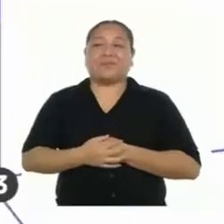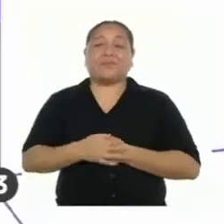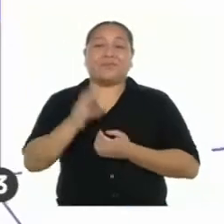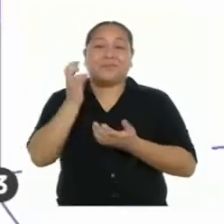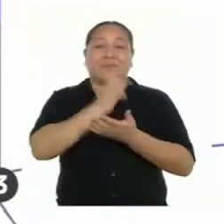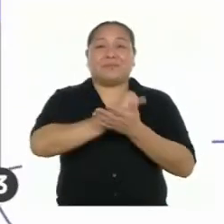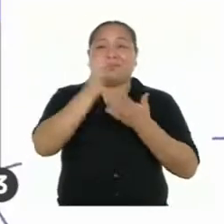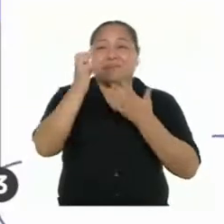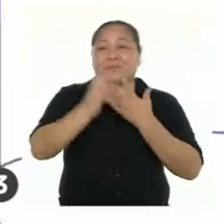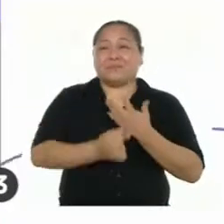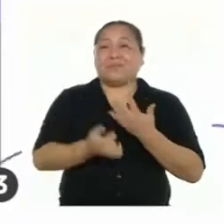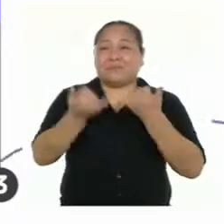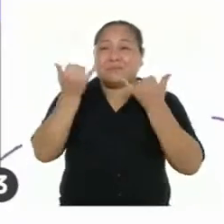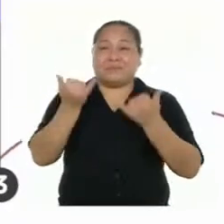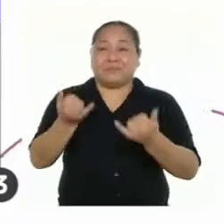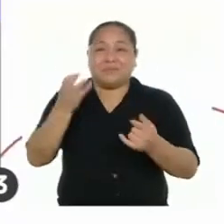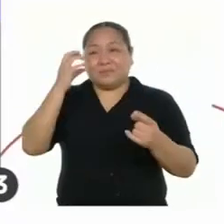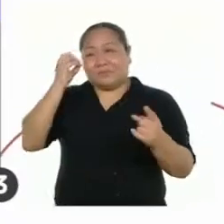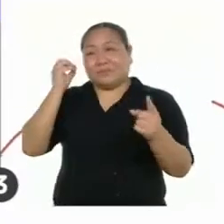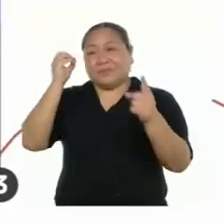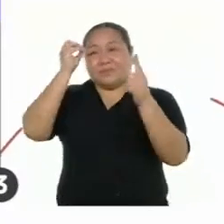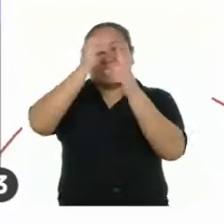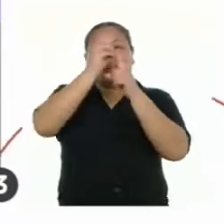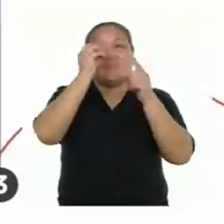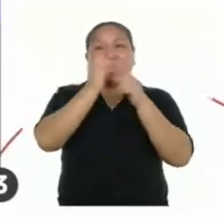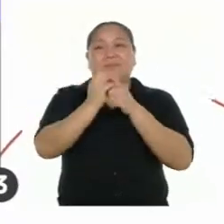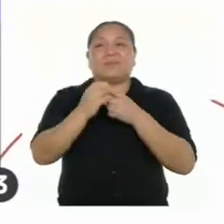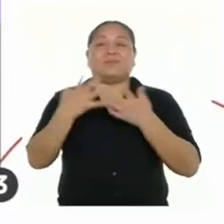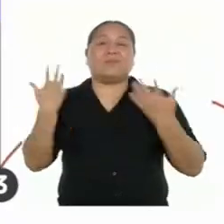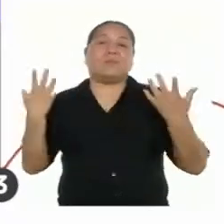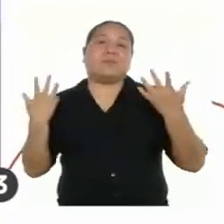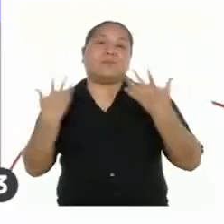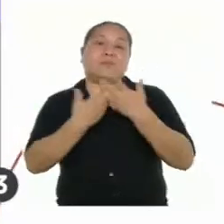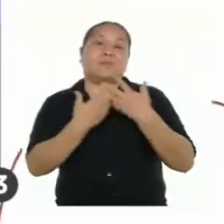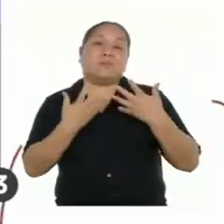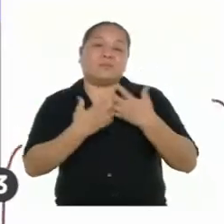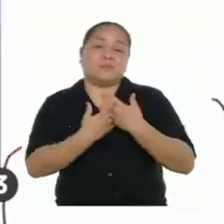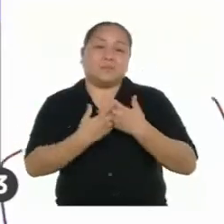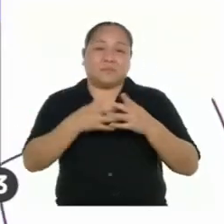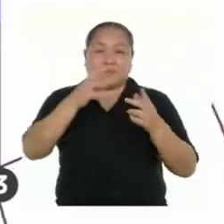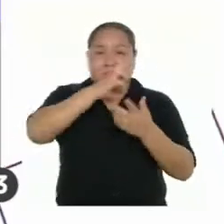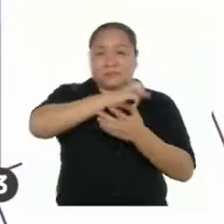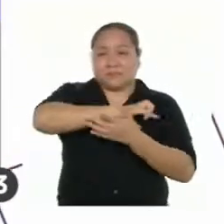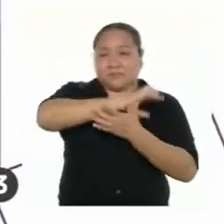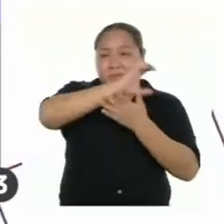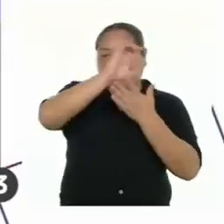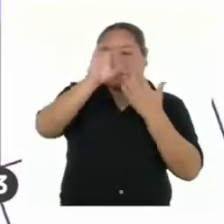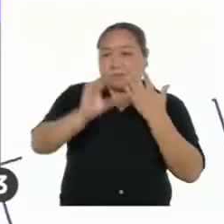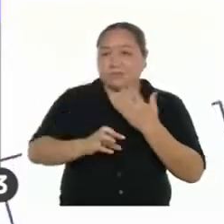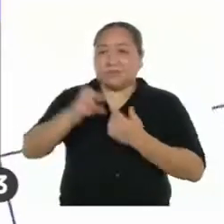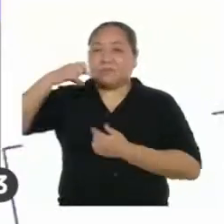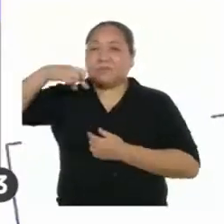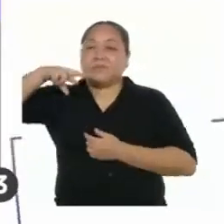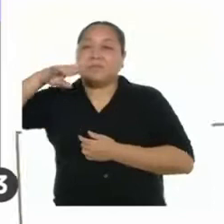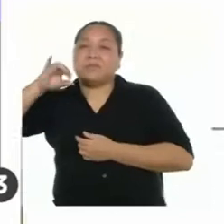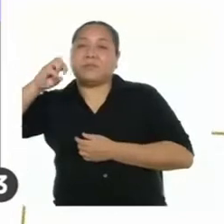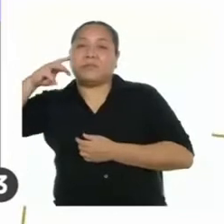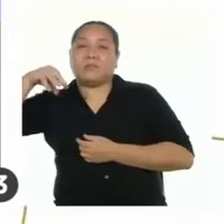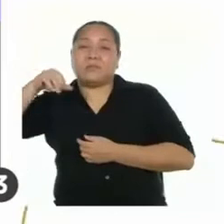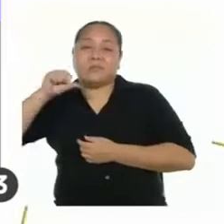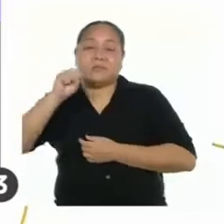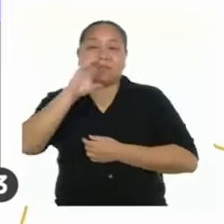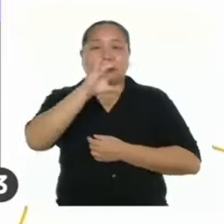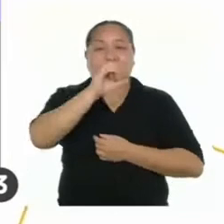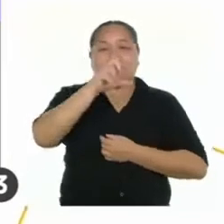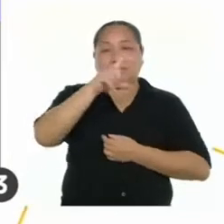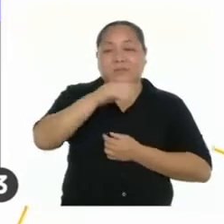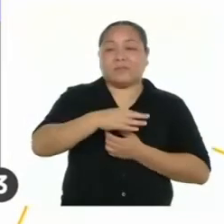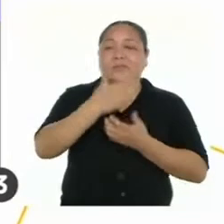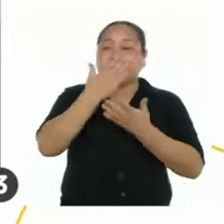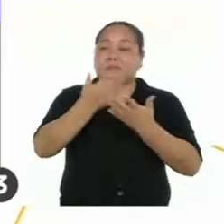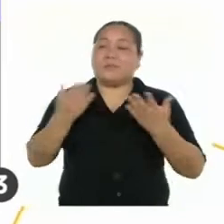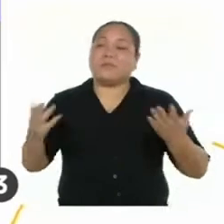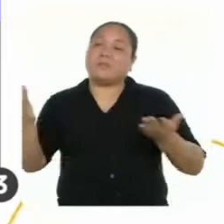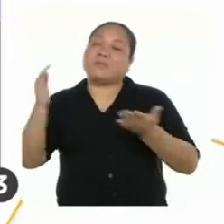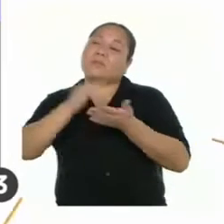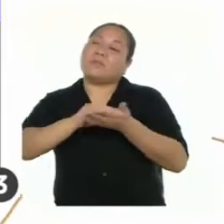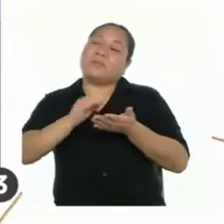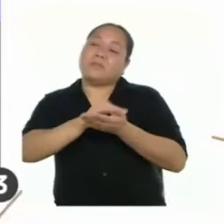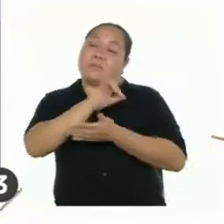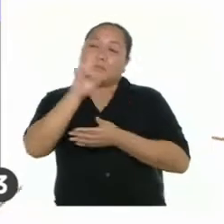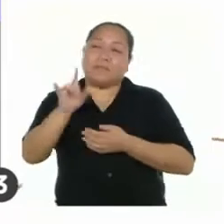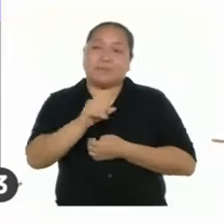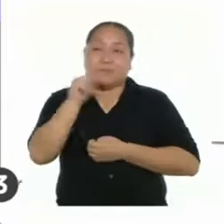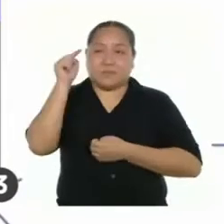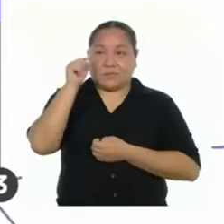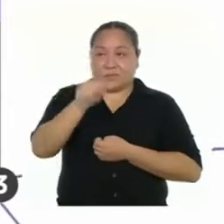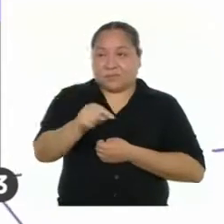El programa de hoy tiene como propósito relacionar las propiedades del prisma y el cilindro en objetos reutilizados.